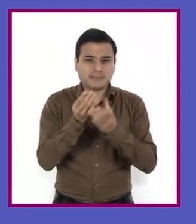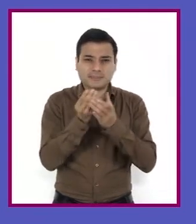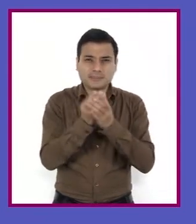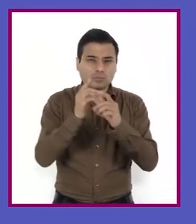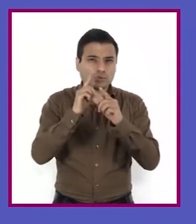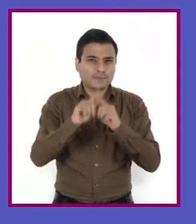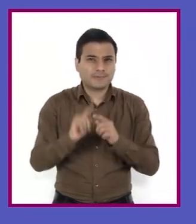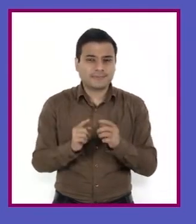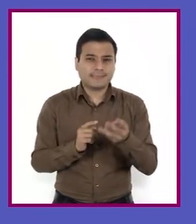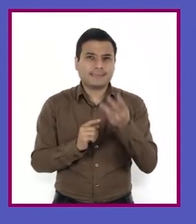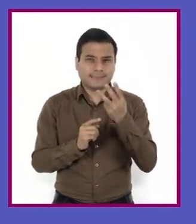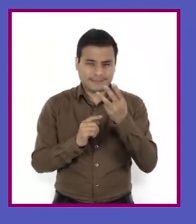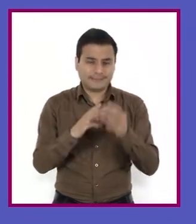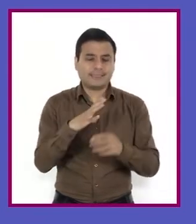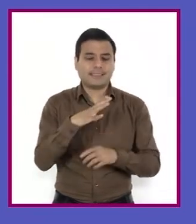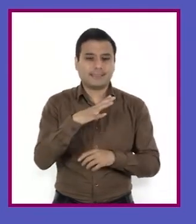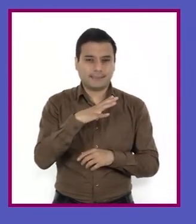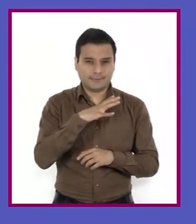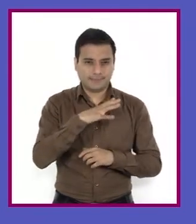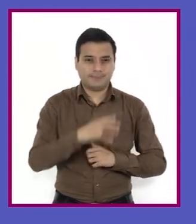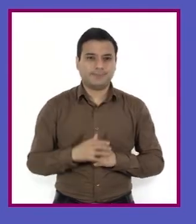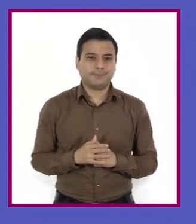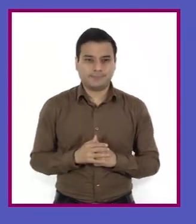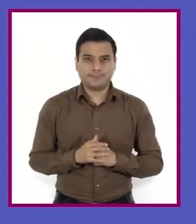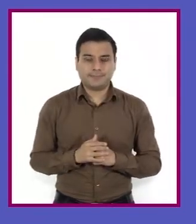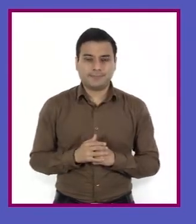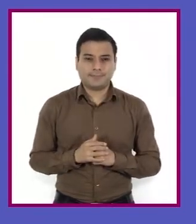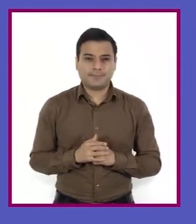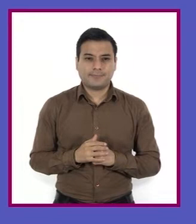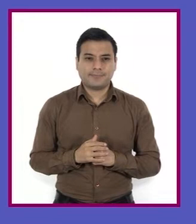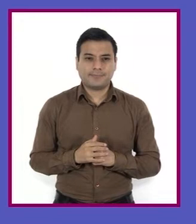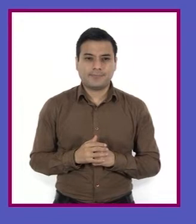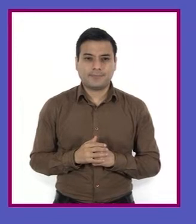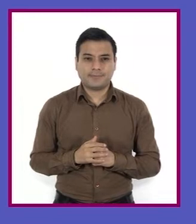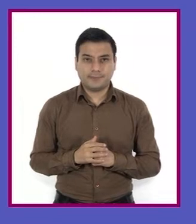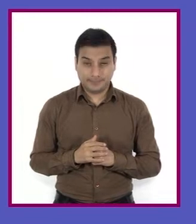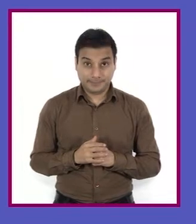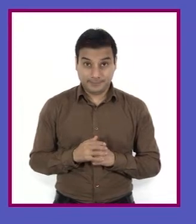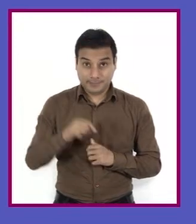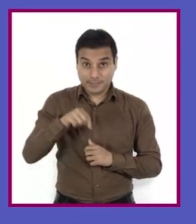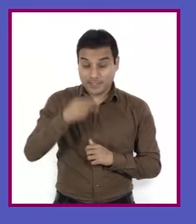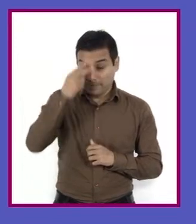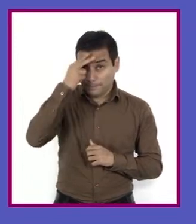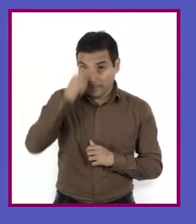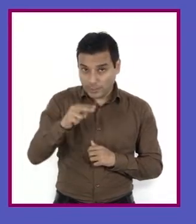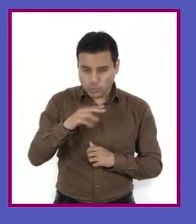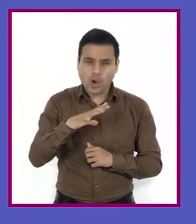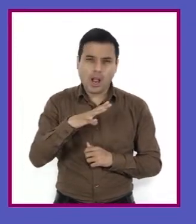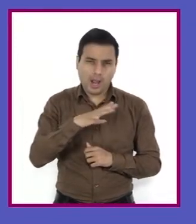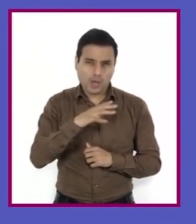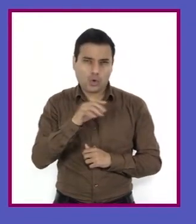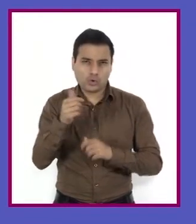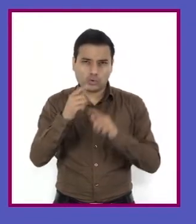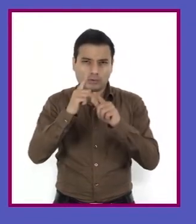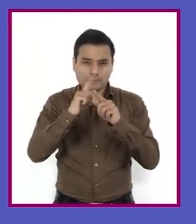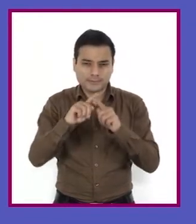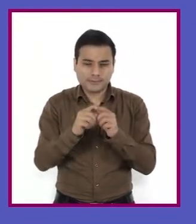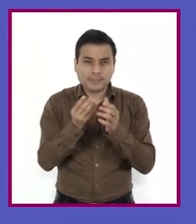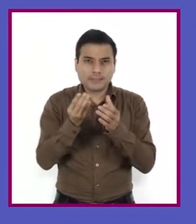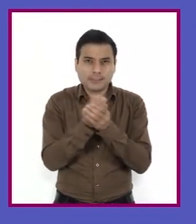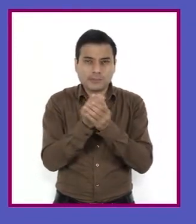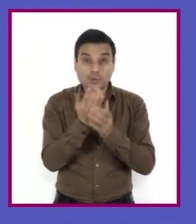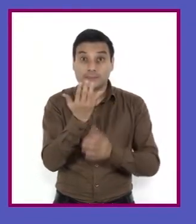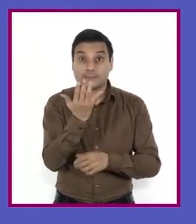P. lilacinas y P. emarginatas, tres especies de las 50 que existen en México. La